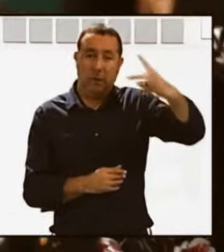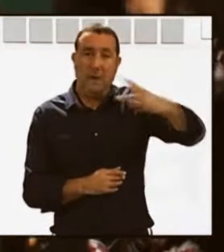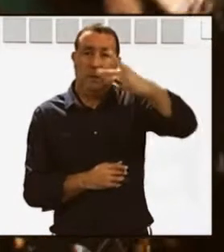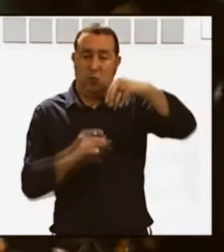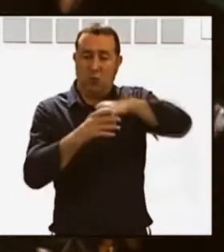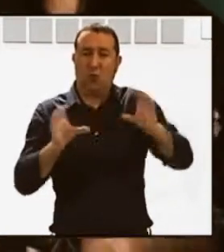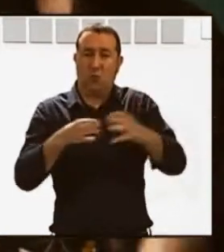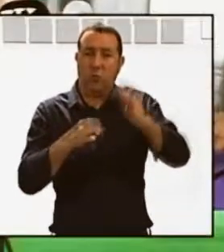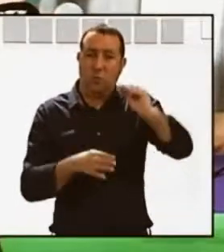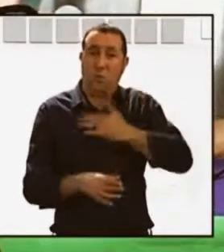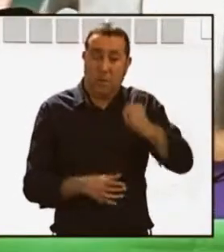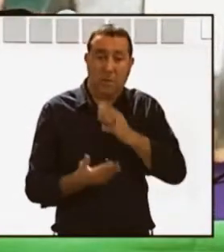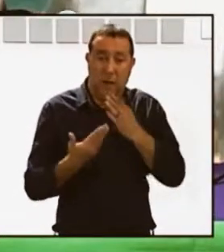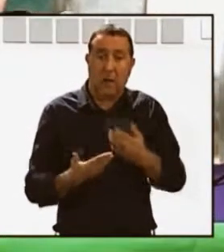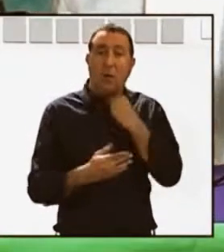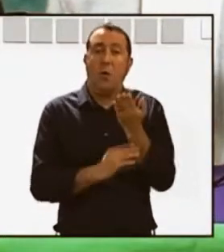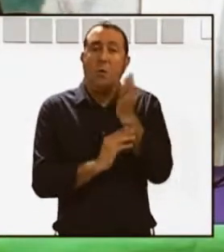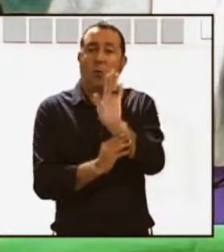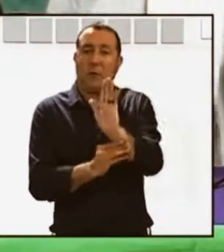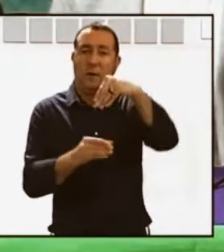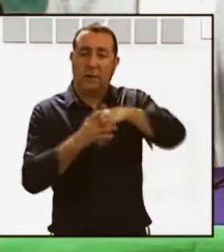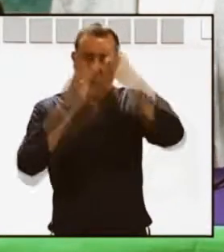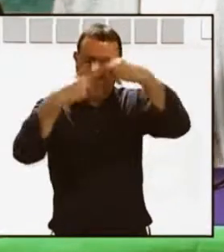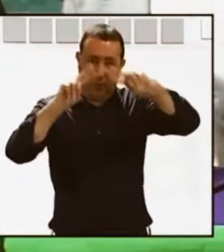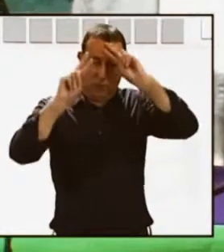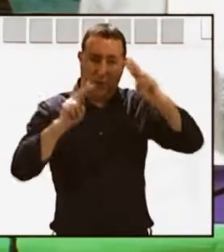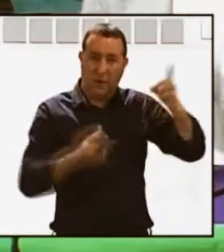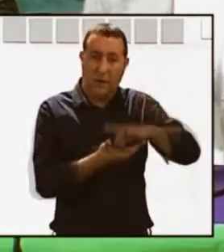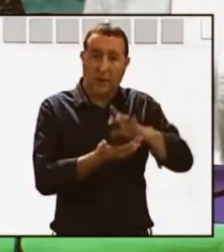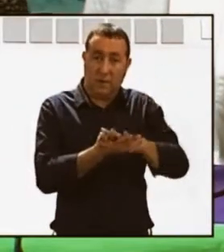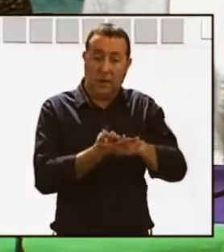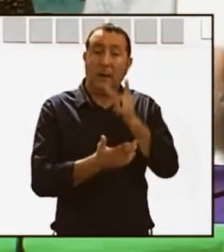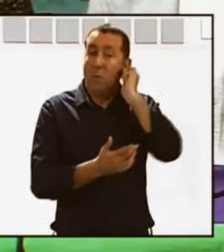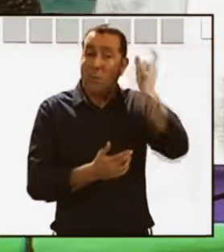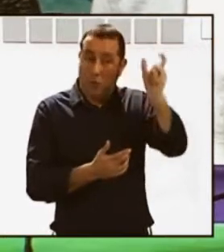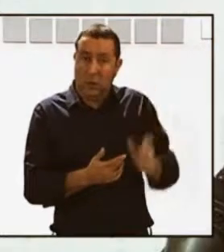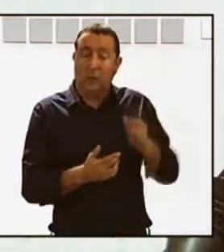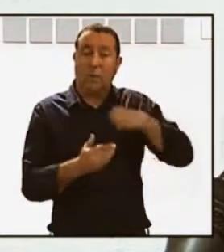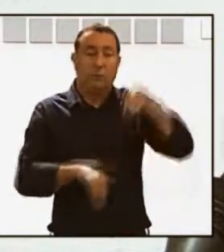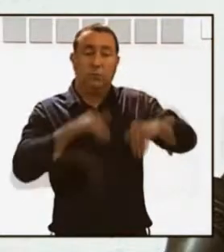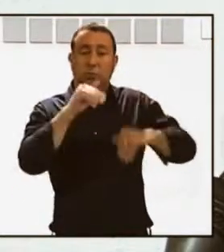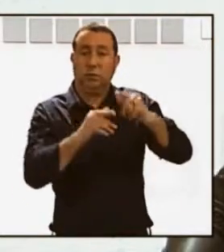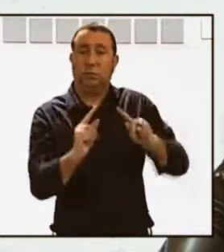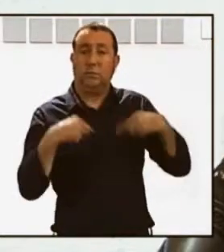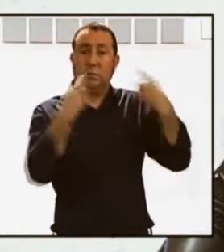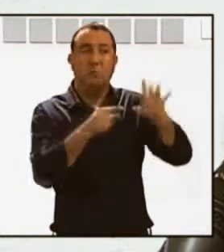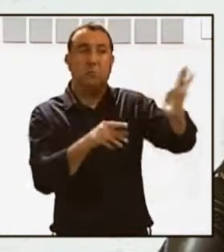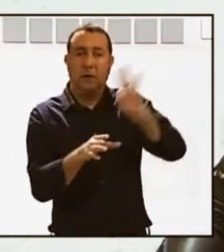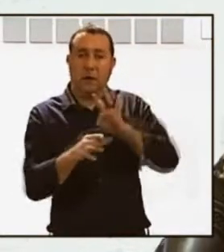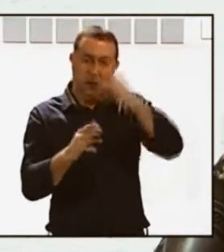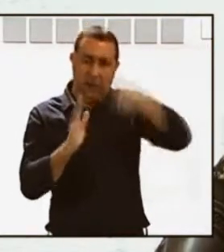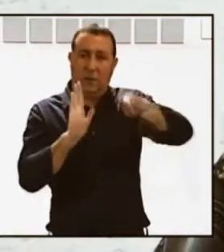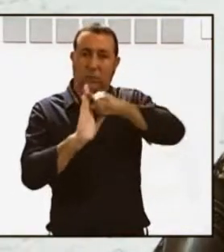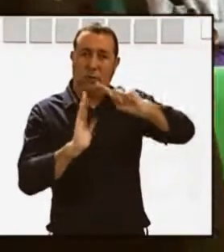actual corporación municipal y portavoz de su grupo en la Diputación Provincial de Málaga, y que ha sido resultado de las únicas primarias abiertas en